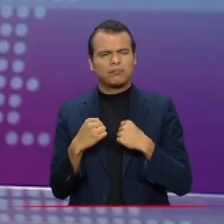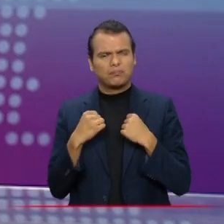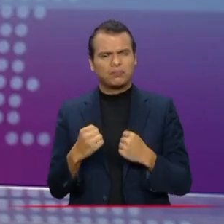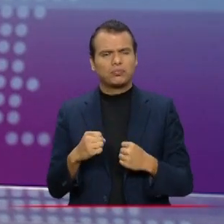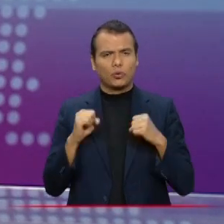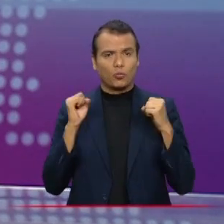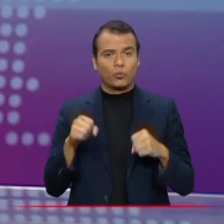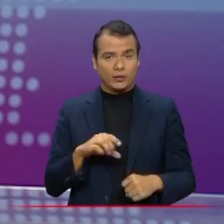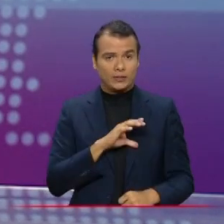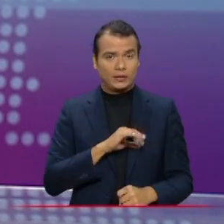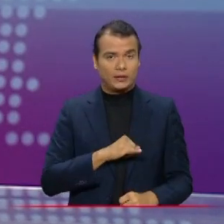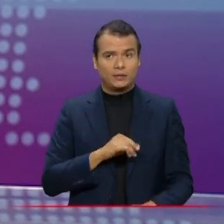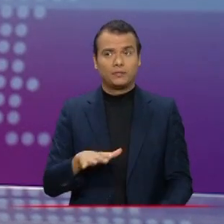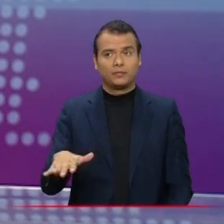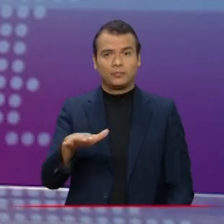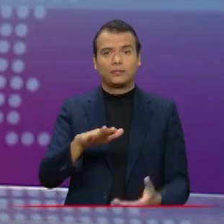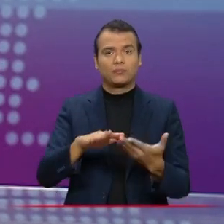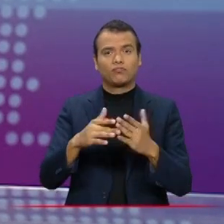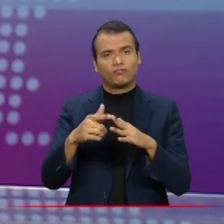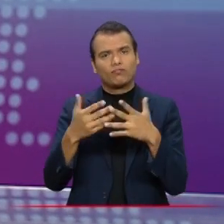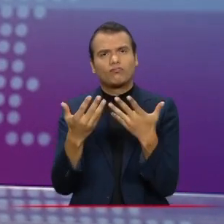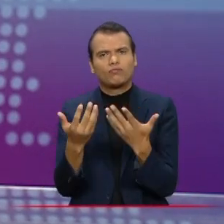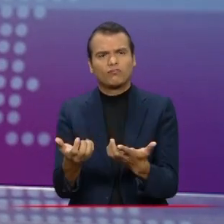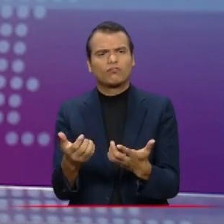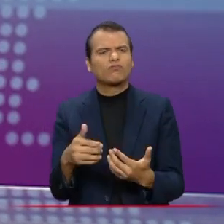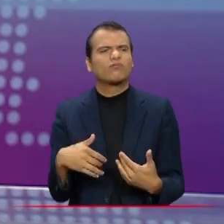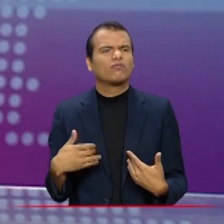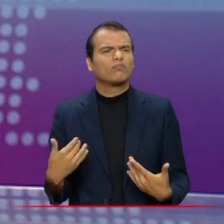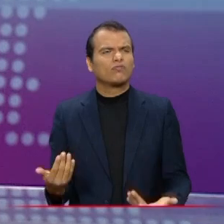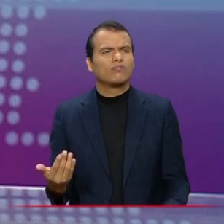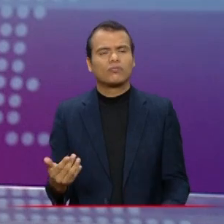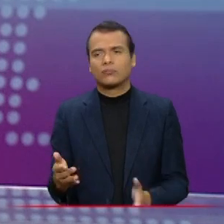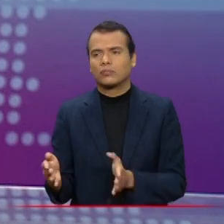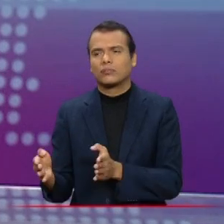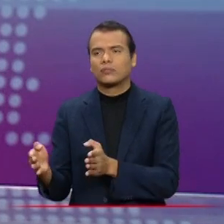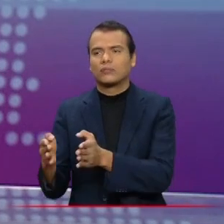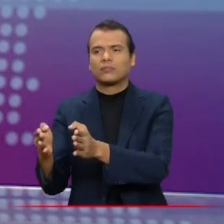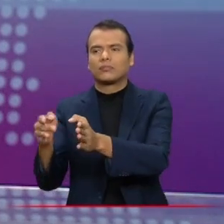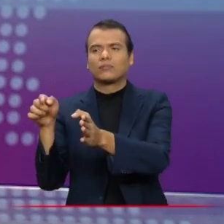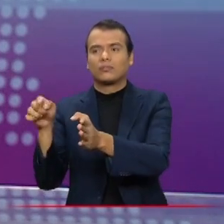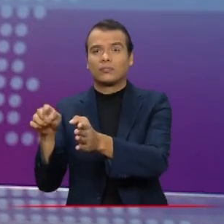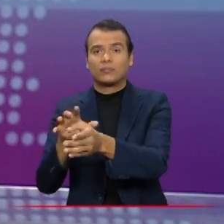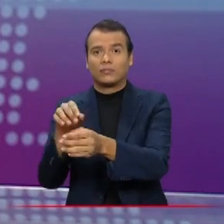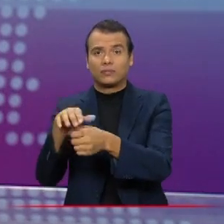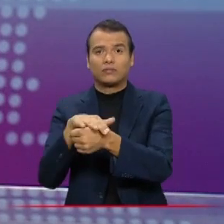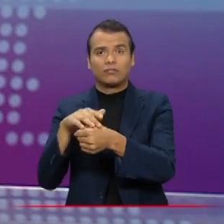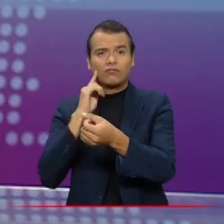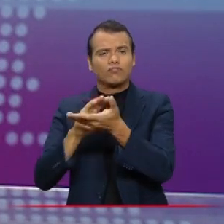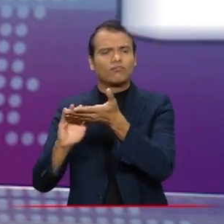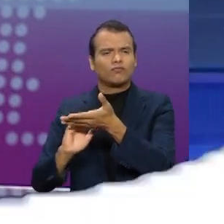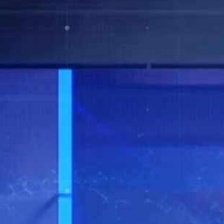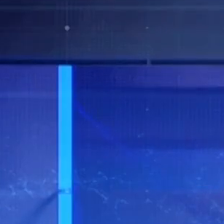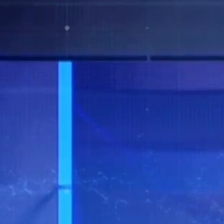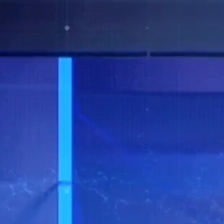grupo de Vecinos se unió para velar por el embellecimiento y el cuidado de un sendero ubicado al interior de su